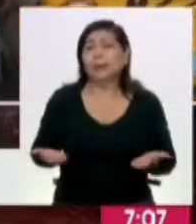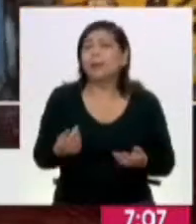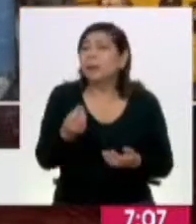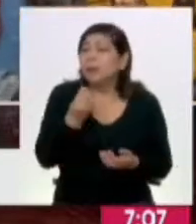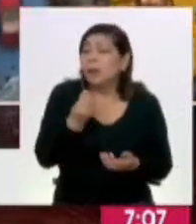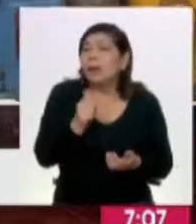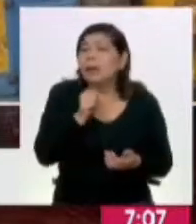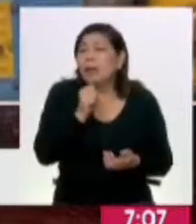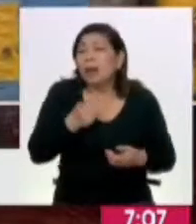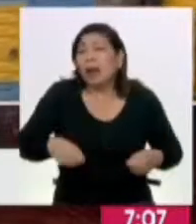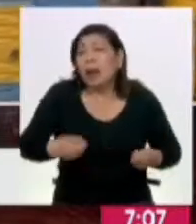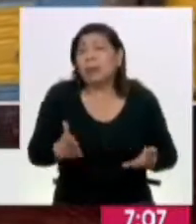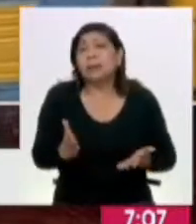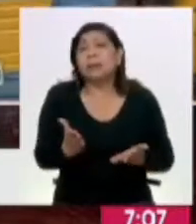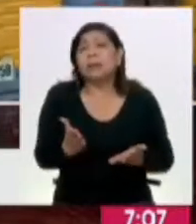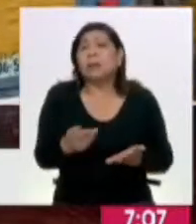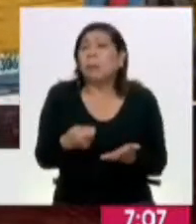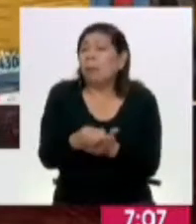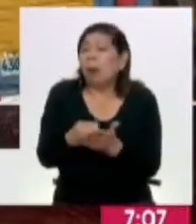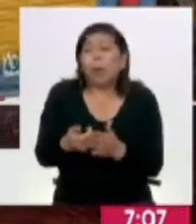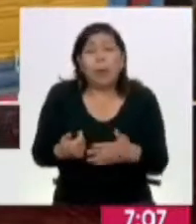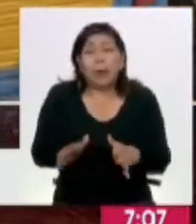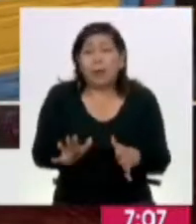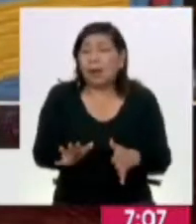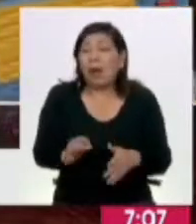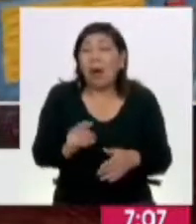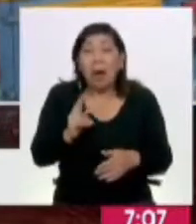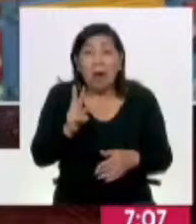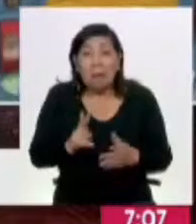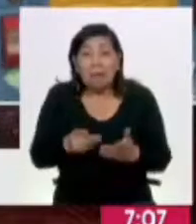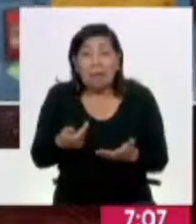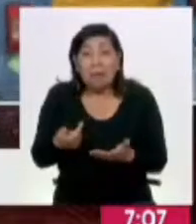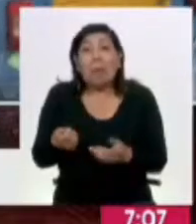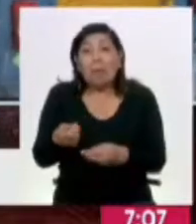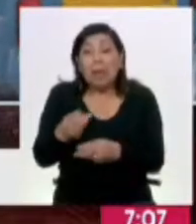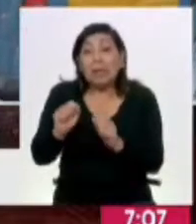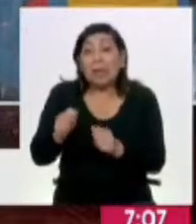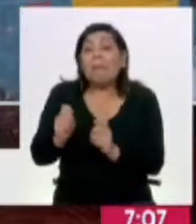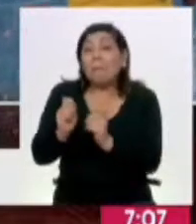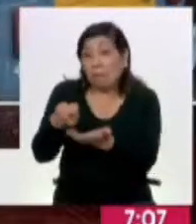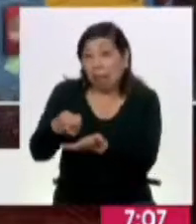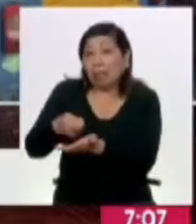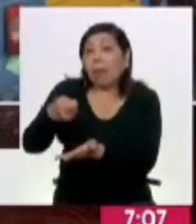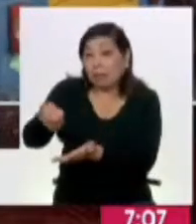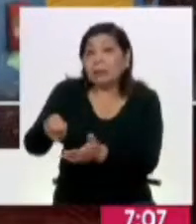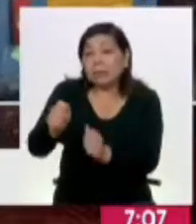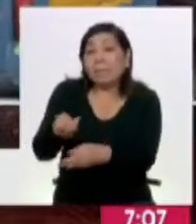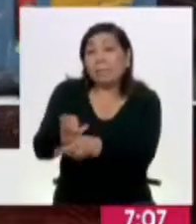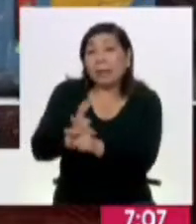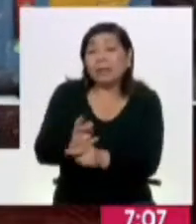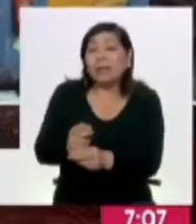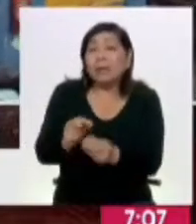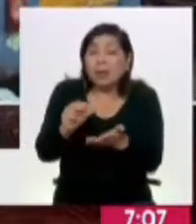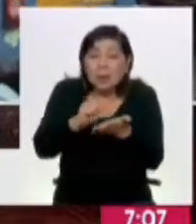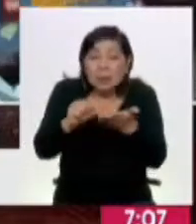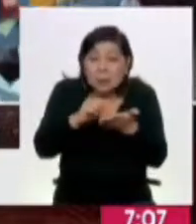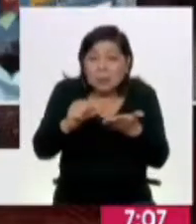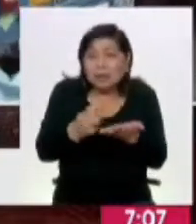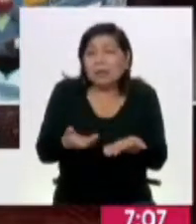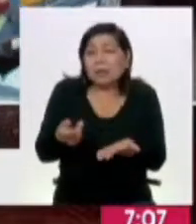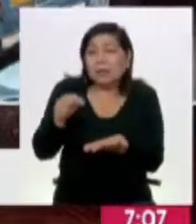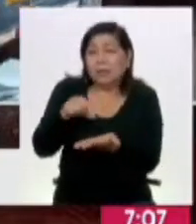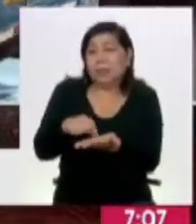para comer o para un gasto o para un pago, qué sé yo, y adquieren estos préstamos con letras chiquitas y